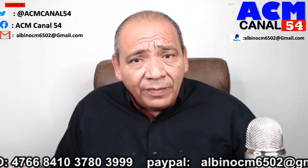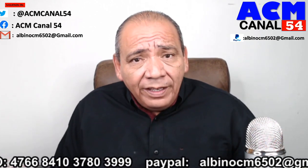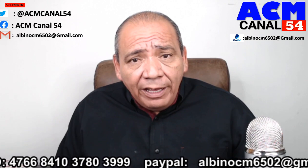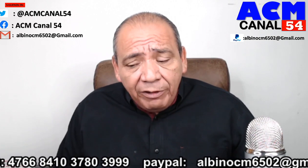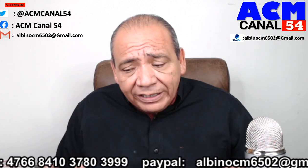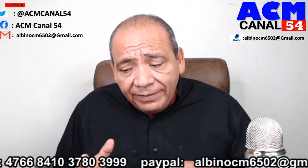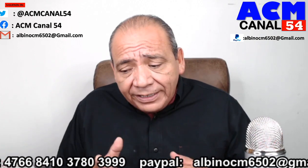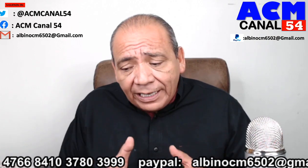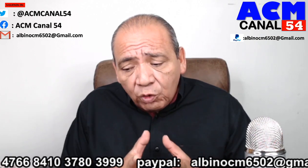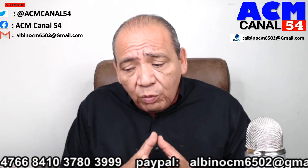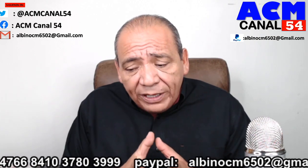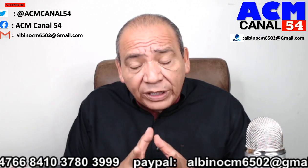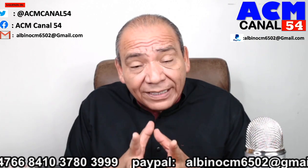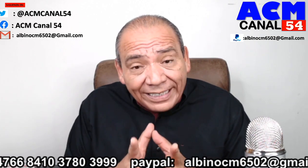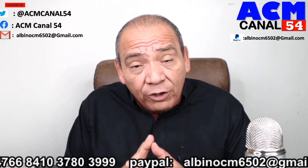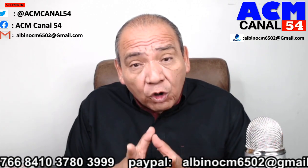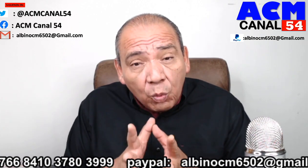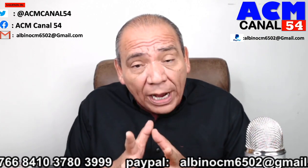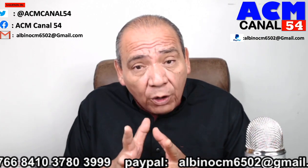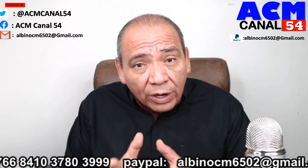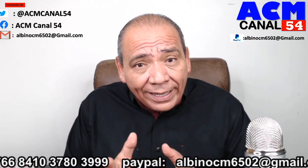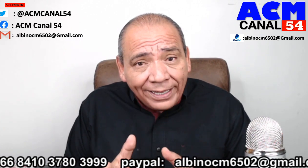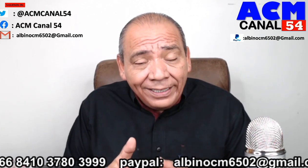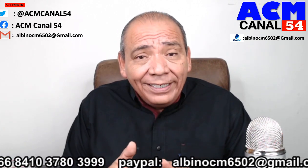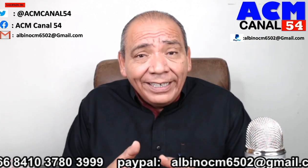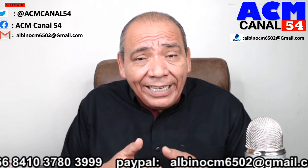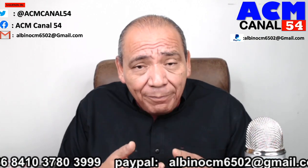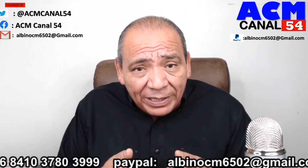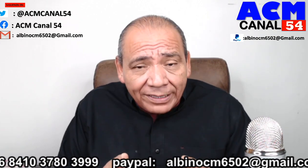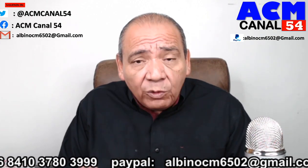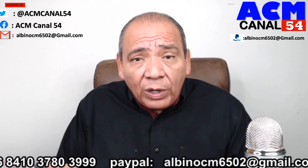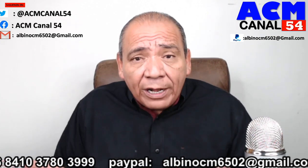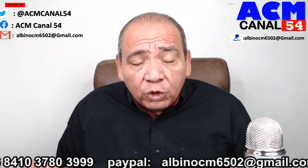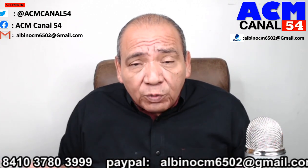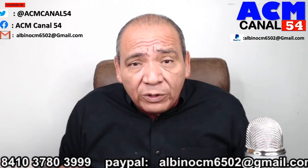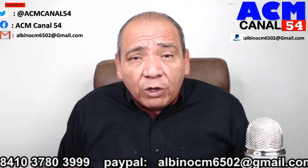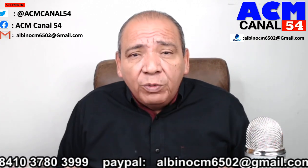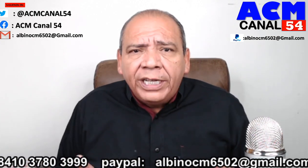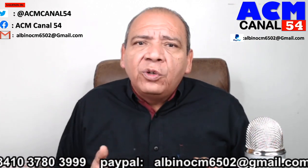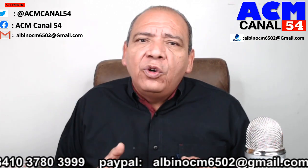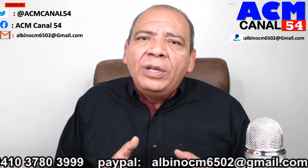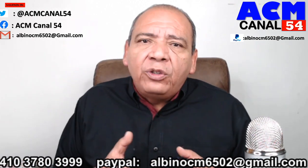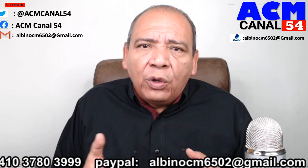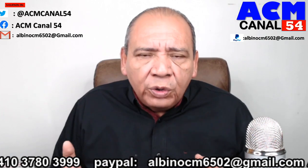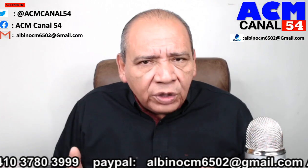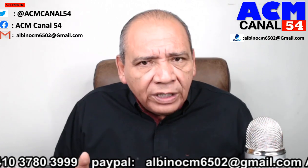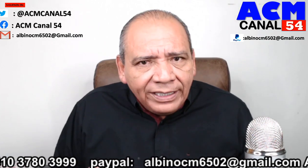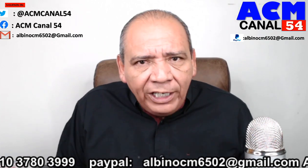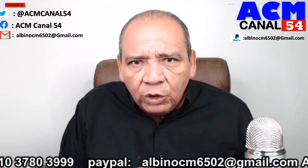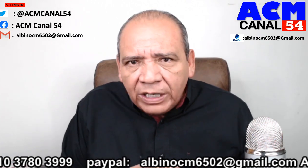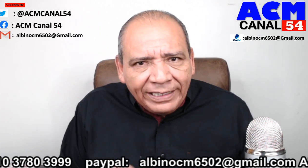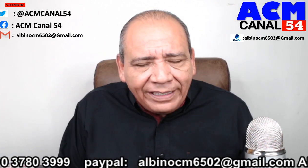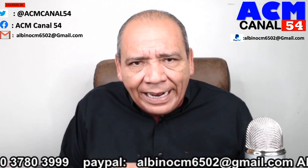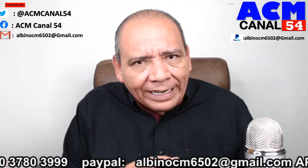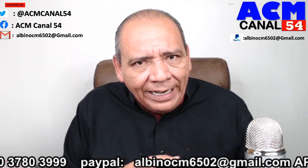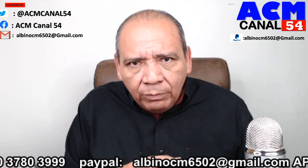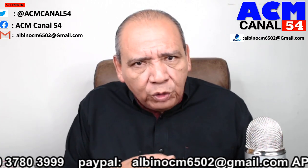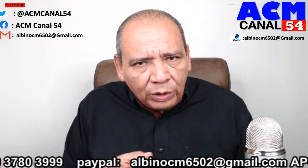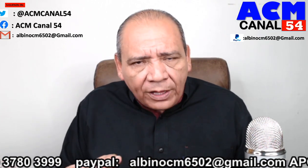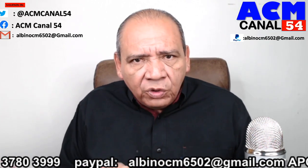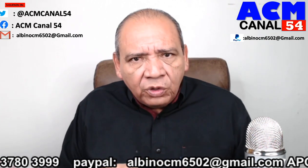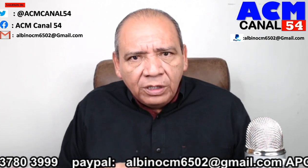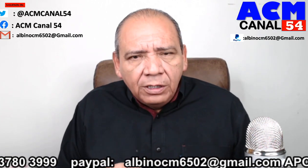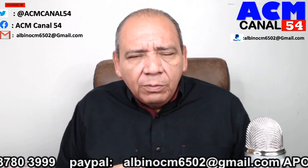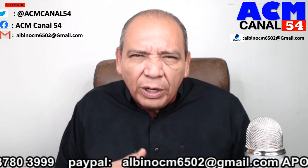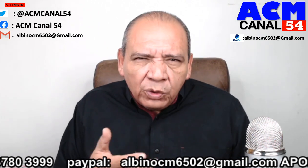tanteo. En una entrevista con un medio tan serio como La Jornada, que ya empieza a circular en otros medios de comunicación, no en todos y no se va a enterar en